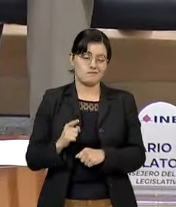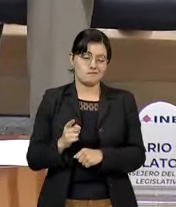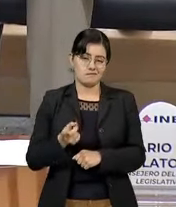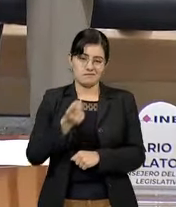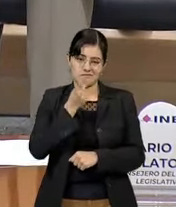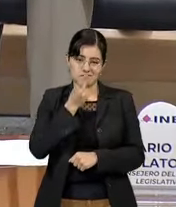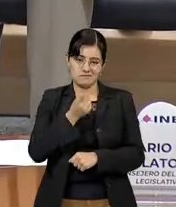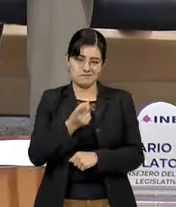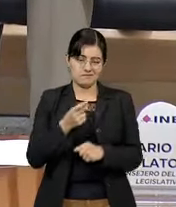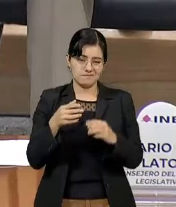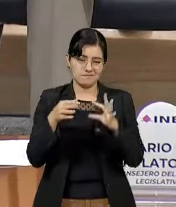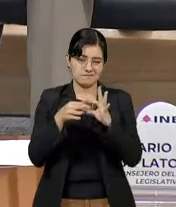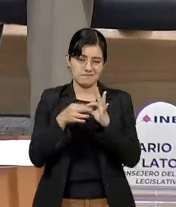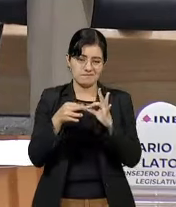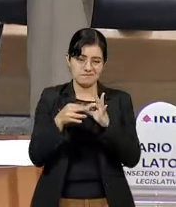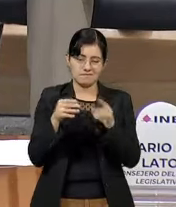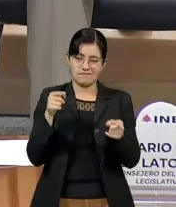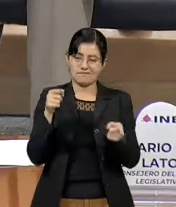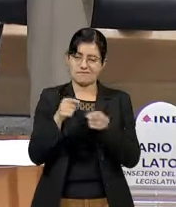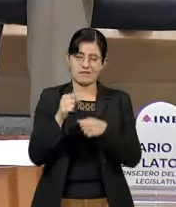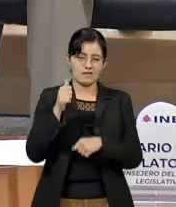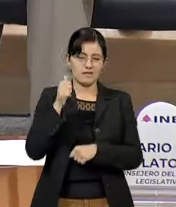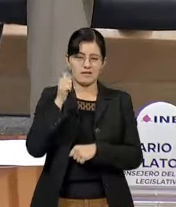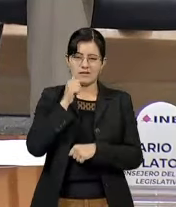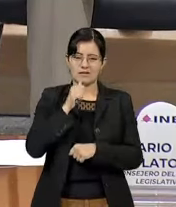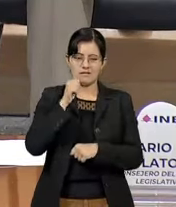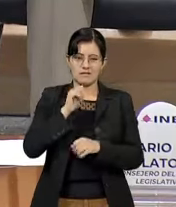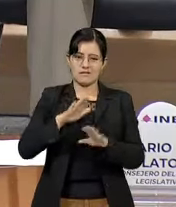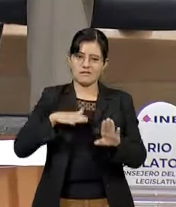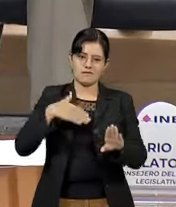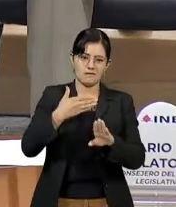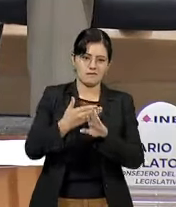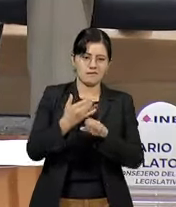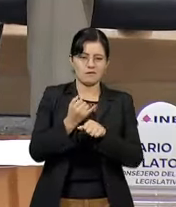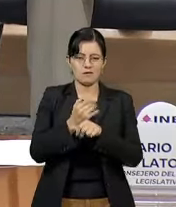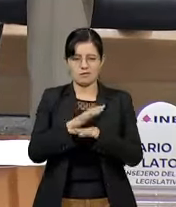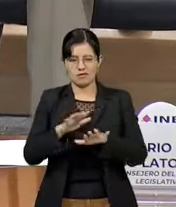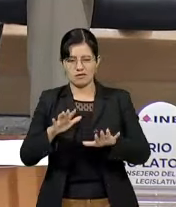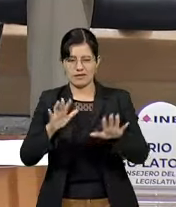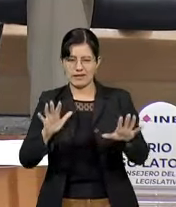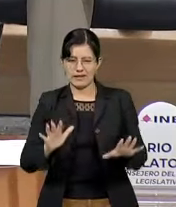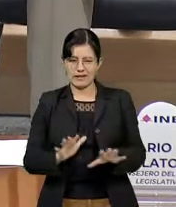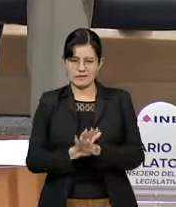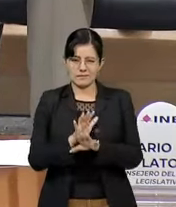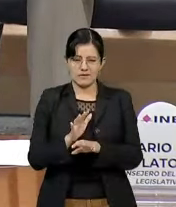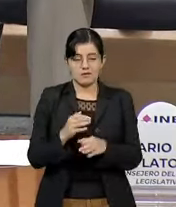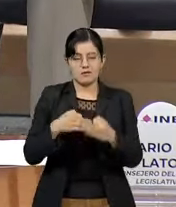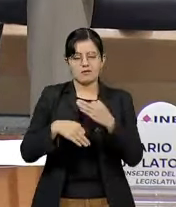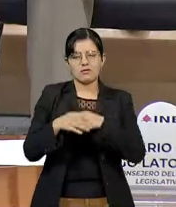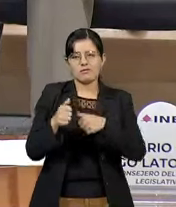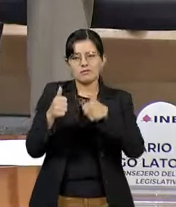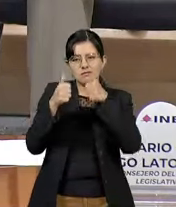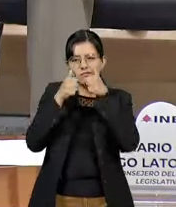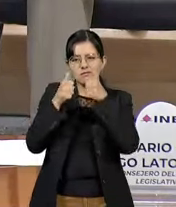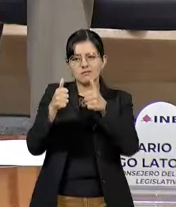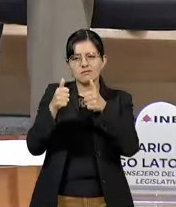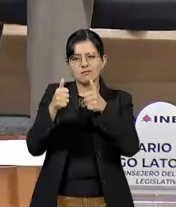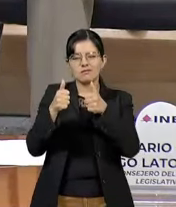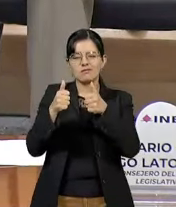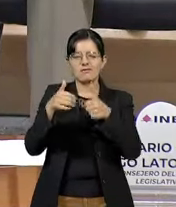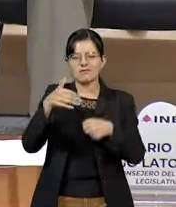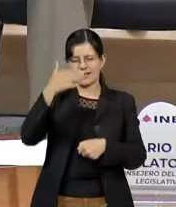expresa ofendiendo todo el tiempo tras que versando todo lo bueno es que todo el mundo lo escucha Y saben lo